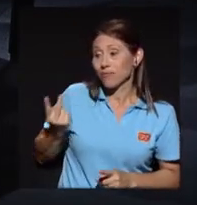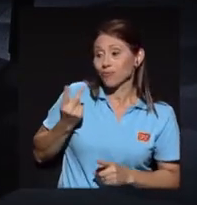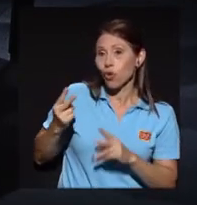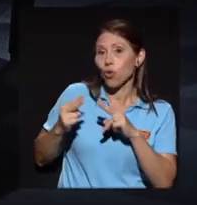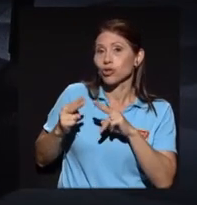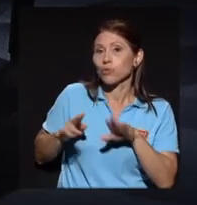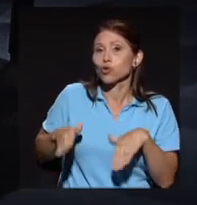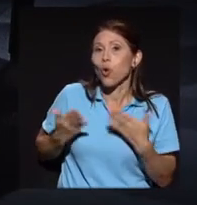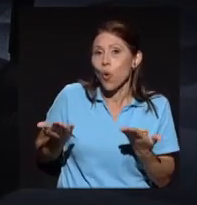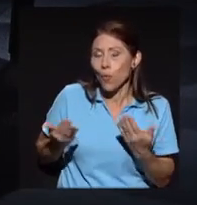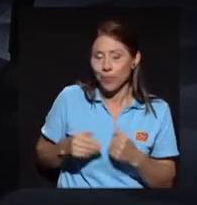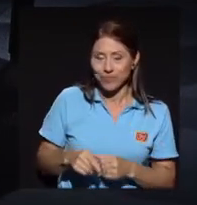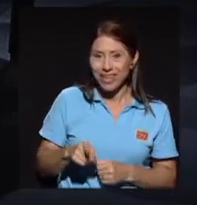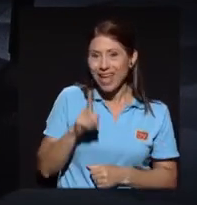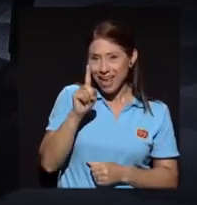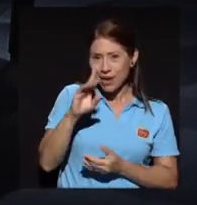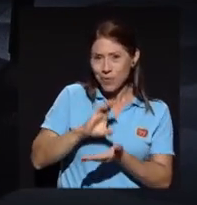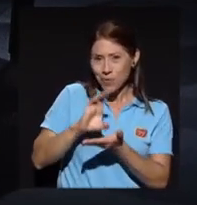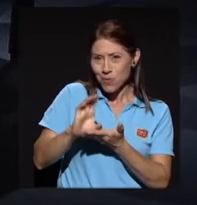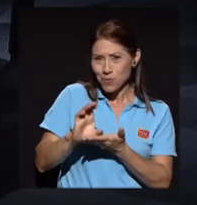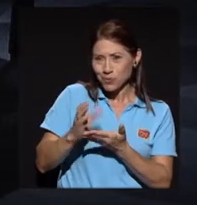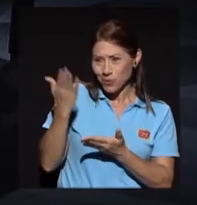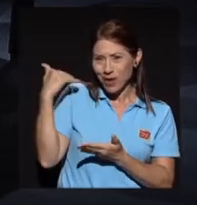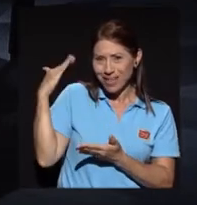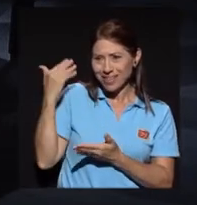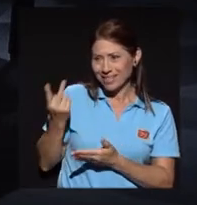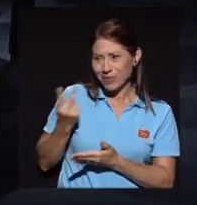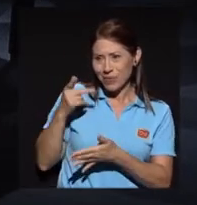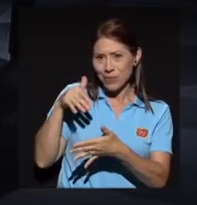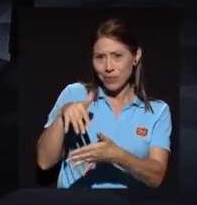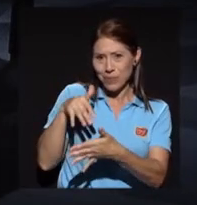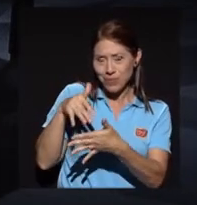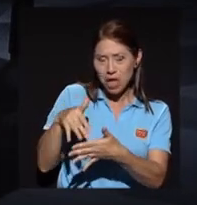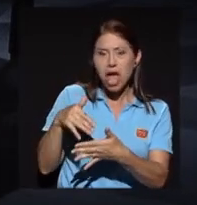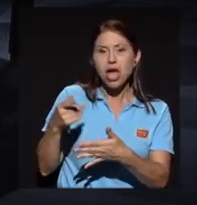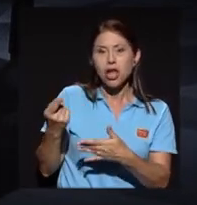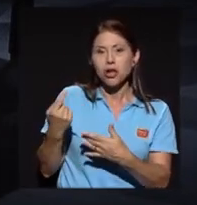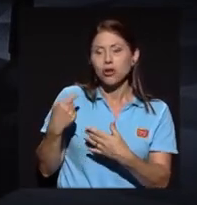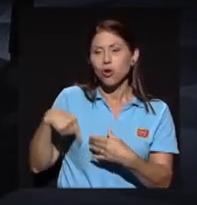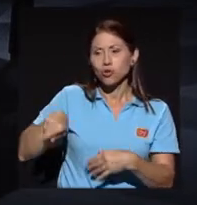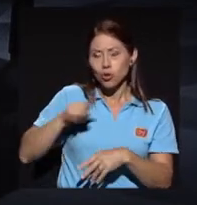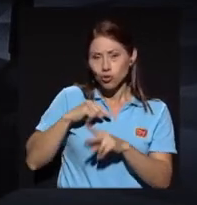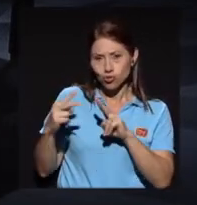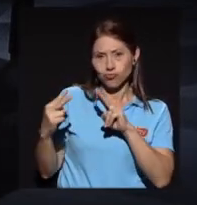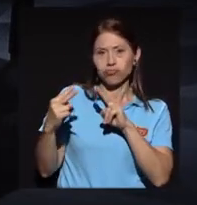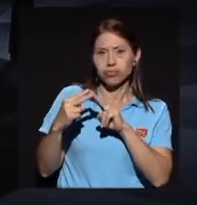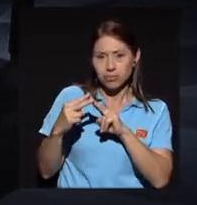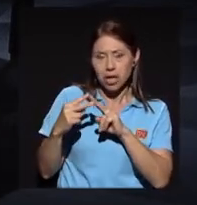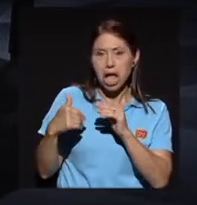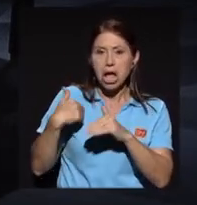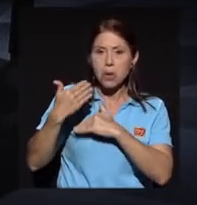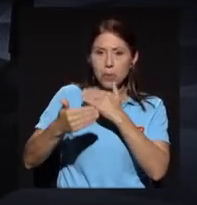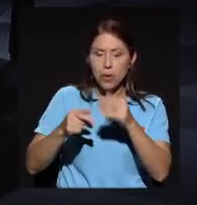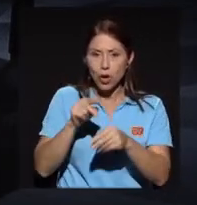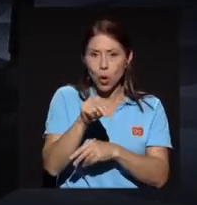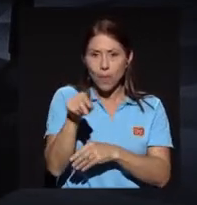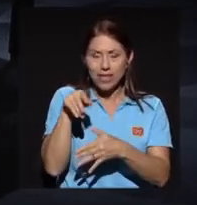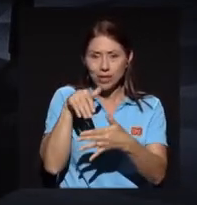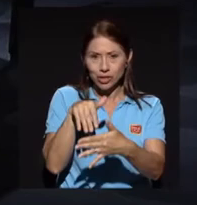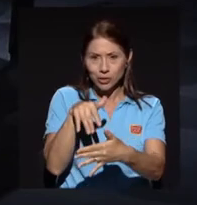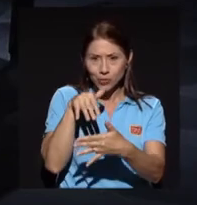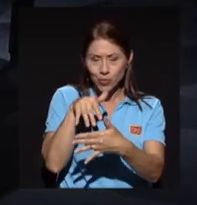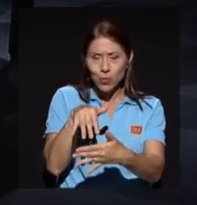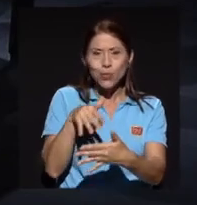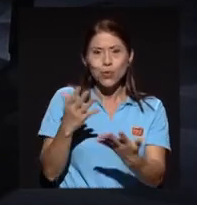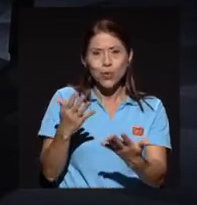cursos, creo, ¿verdad, Nancy? Fue cuando nos fuimos haciendo compañeros de estudio. Nos fuimos